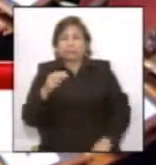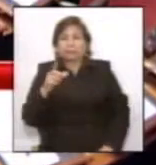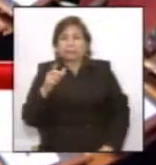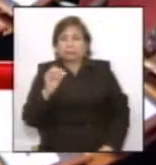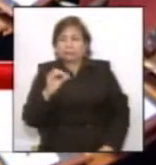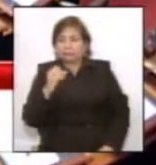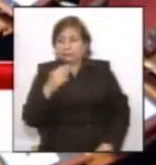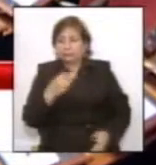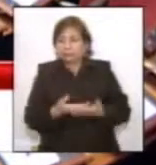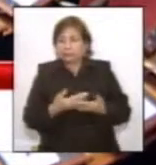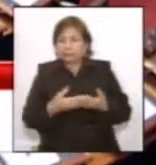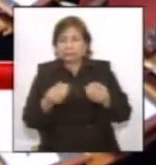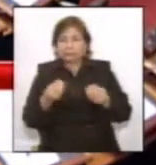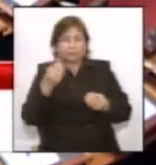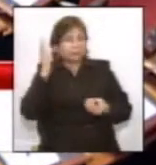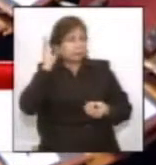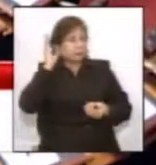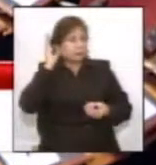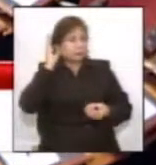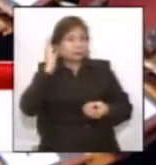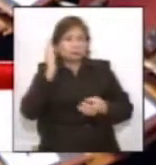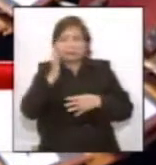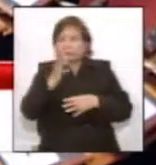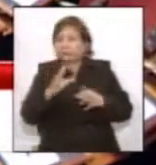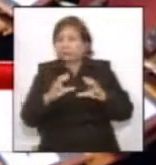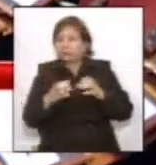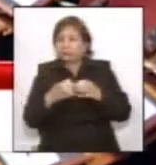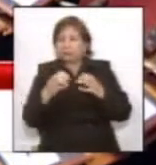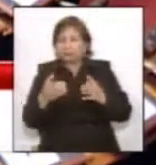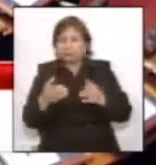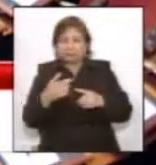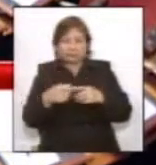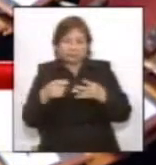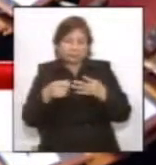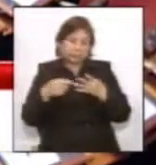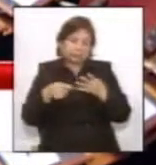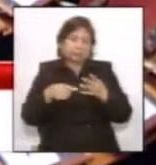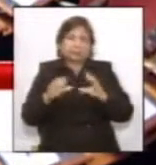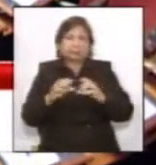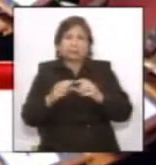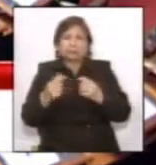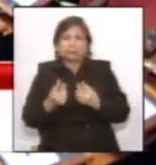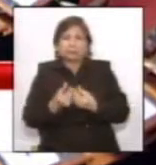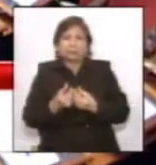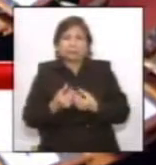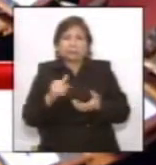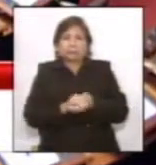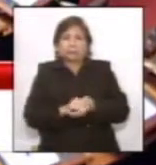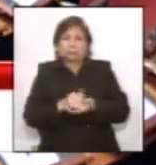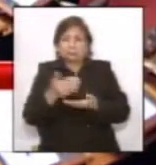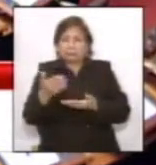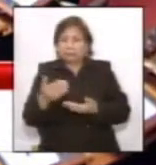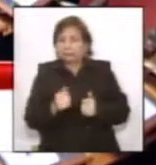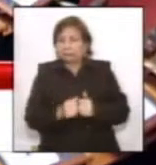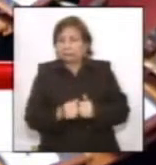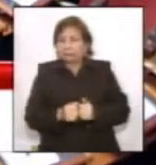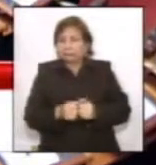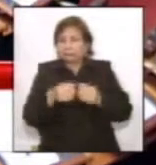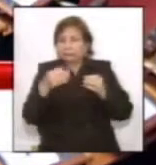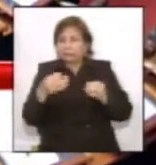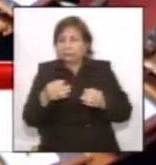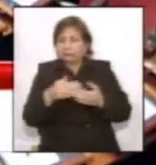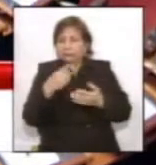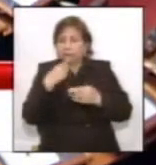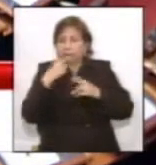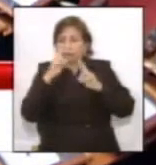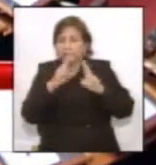Hoy se ha escuchado la intervención de los congresistas de las diferentes bancadas y ella ha tenido el tiempo, al final ha